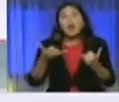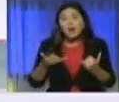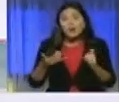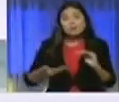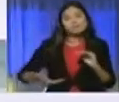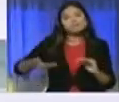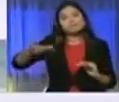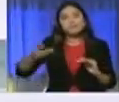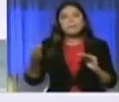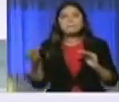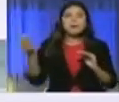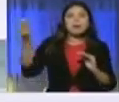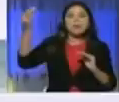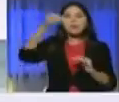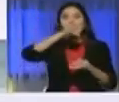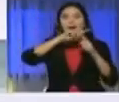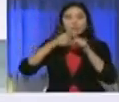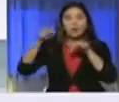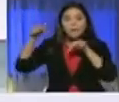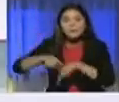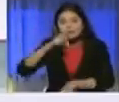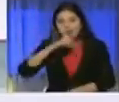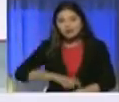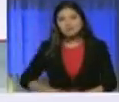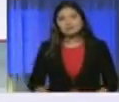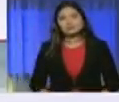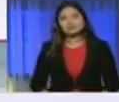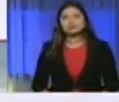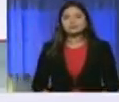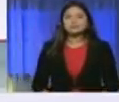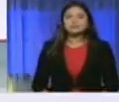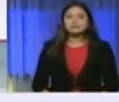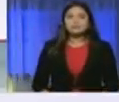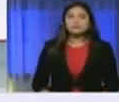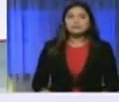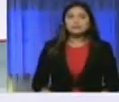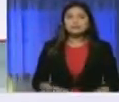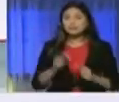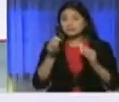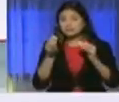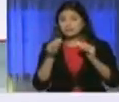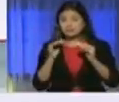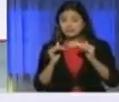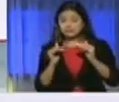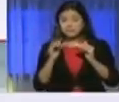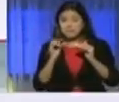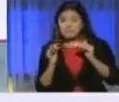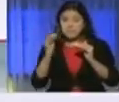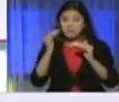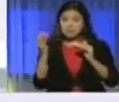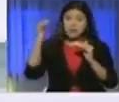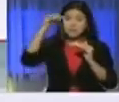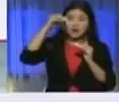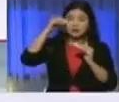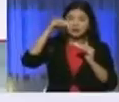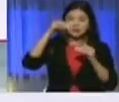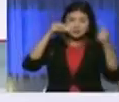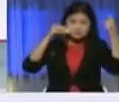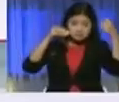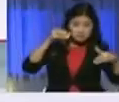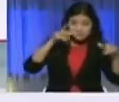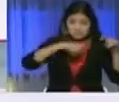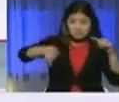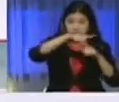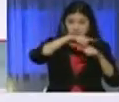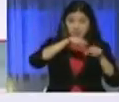inflación calculada para este año. El doble o más de la inflación calculada, inducida y criminal de ustedes,